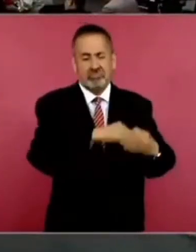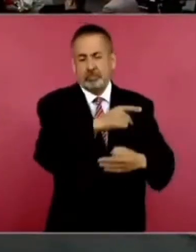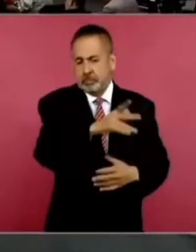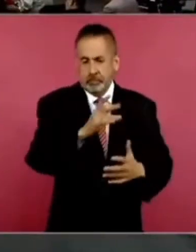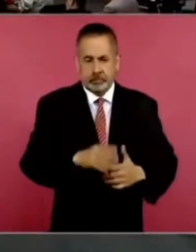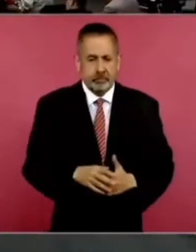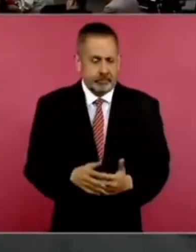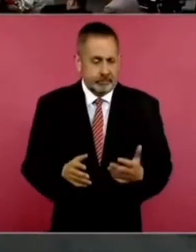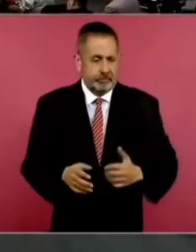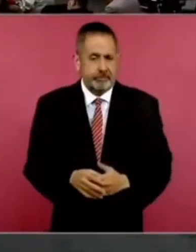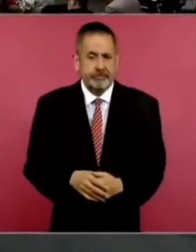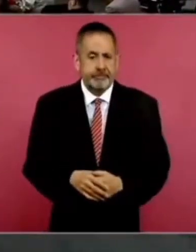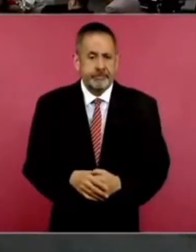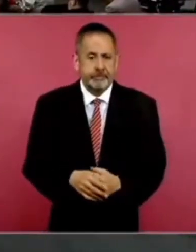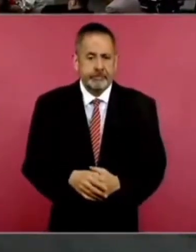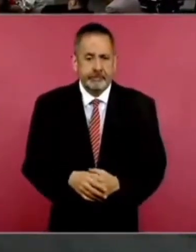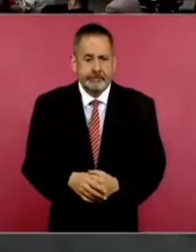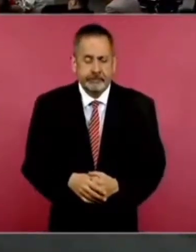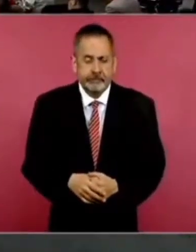Y ahora